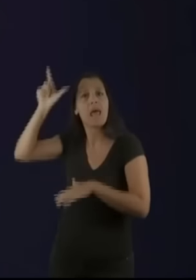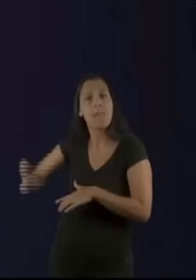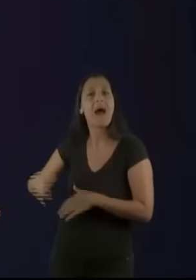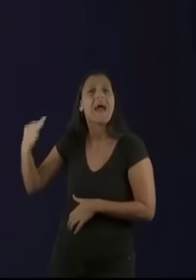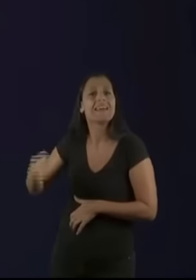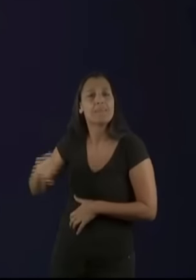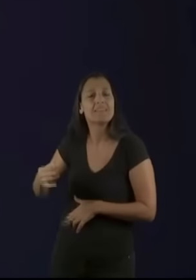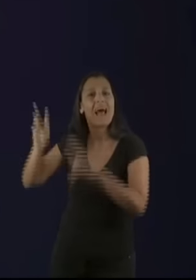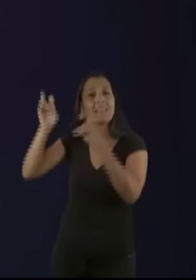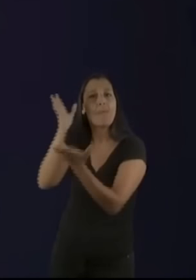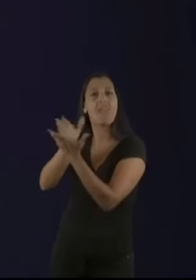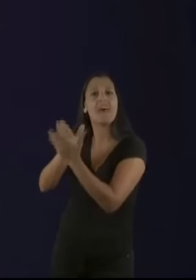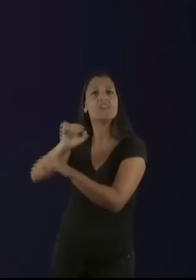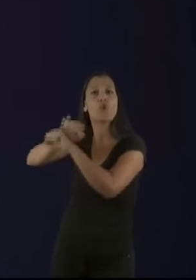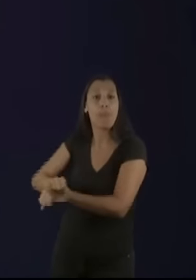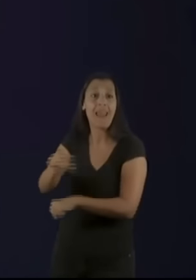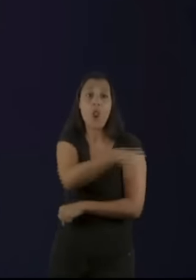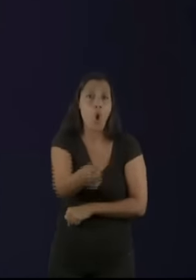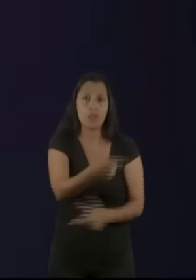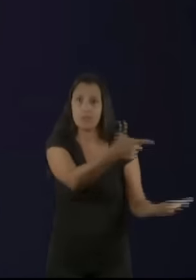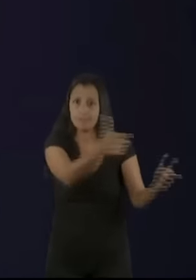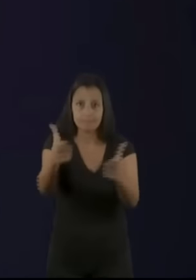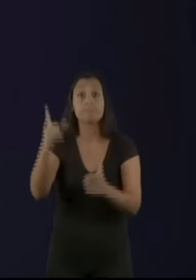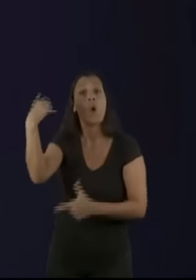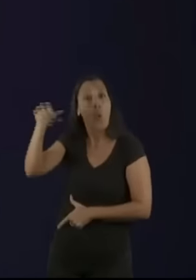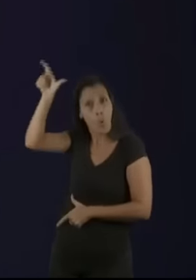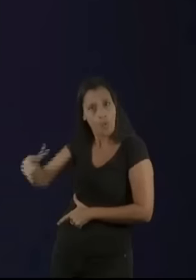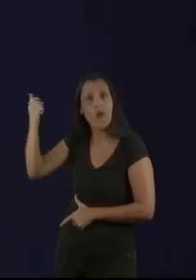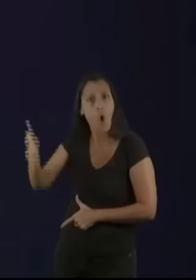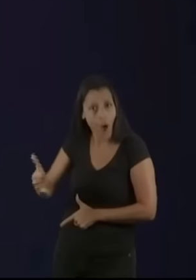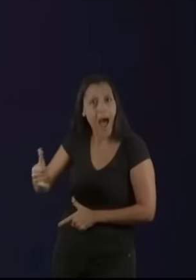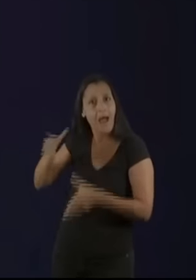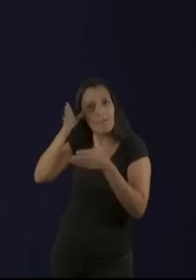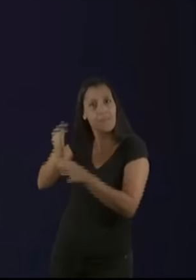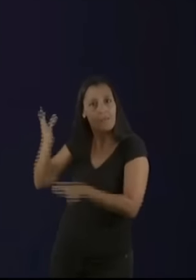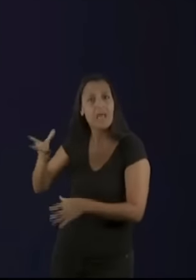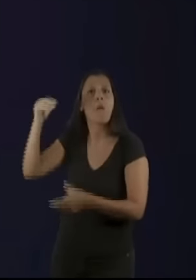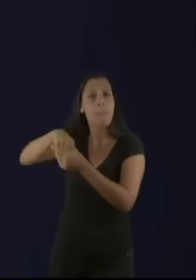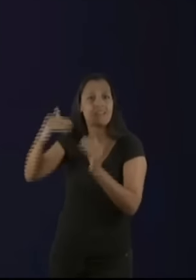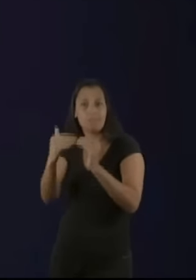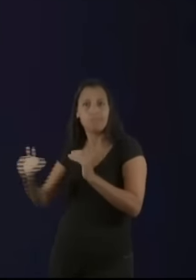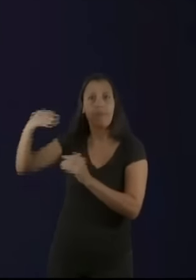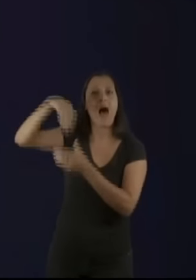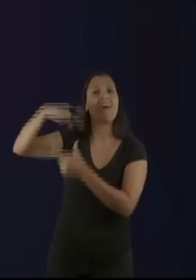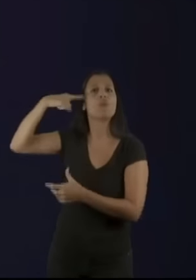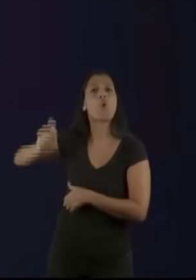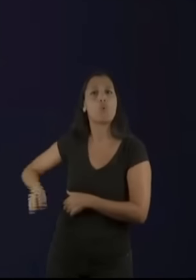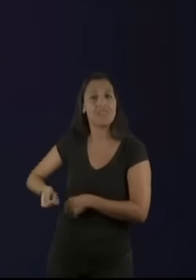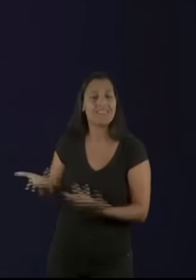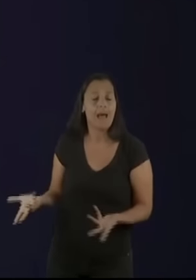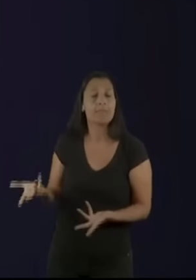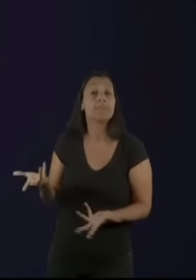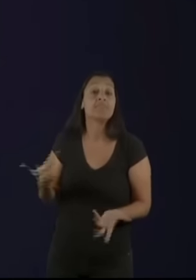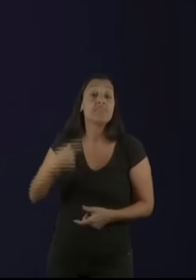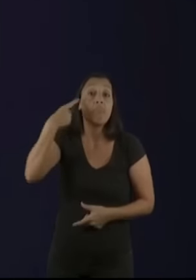derecho ya que el resto no lo tiene Y además que ha hecho carrera en el poder judicial y entiendo que fueron los valores